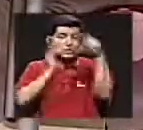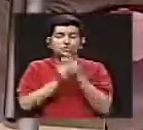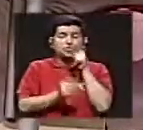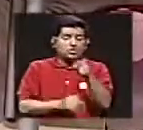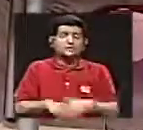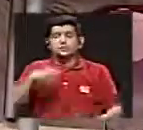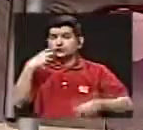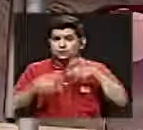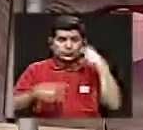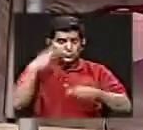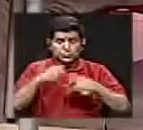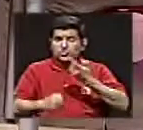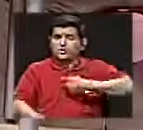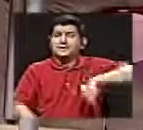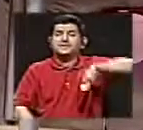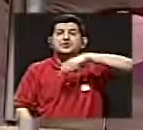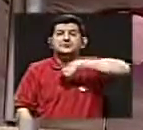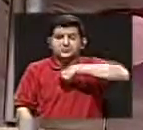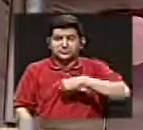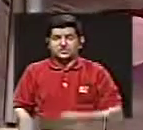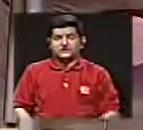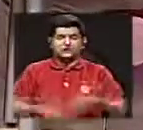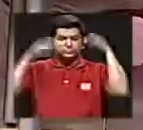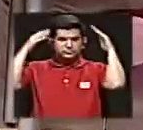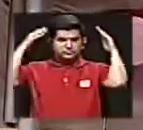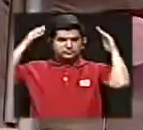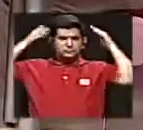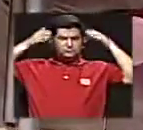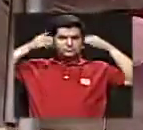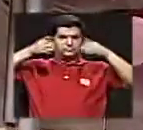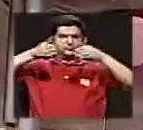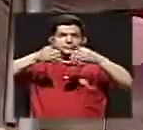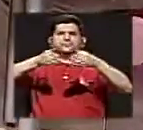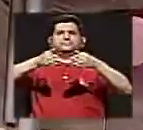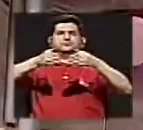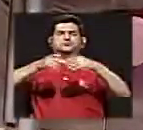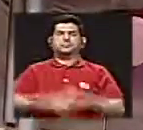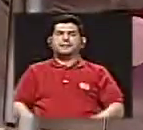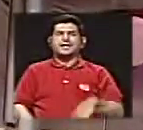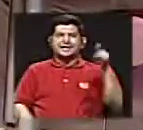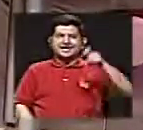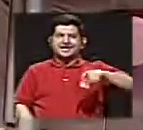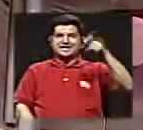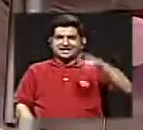estas problemáticas nosotros estamos enfocados y tenemos que